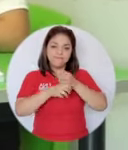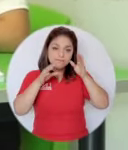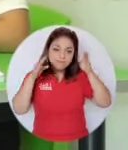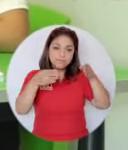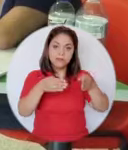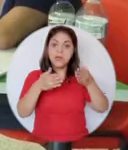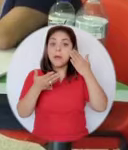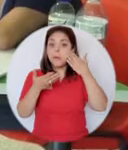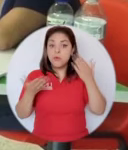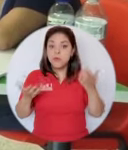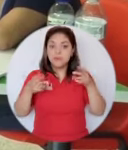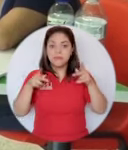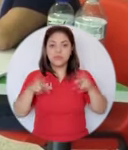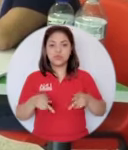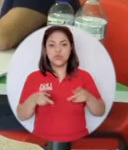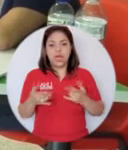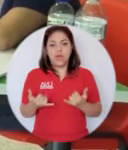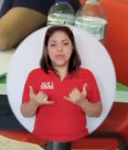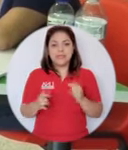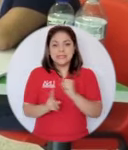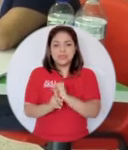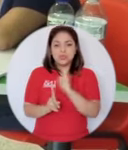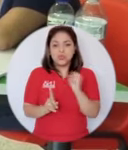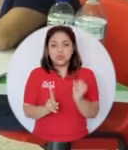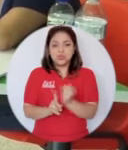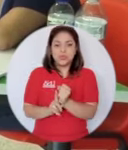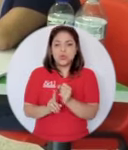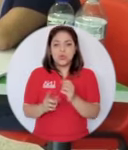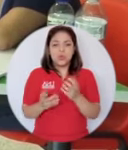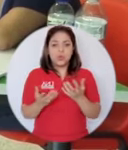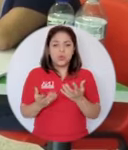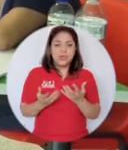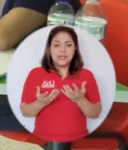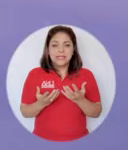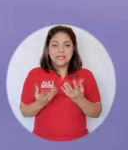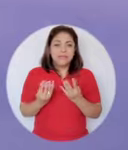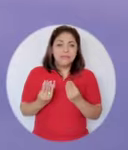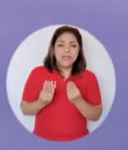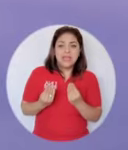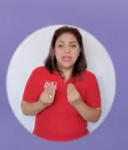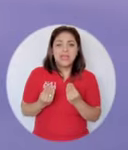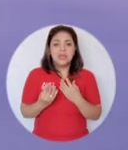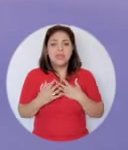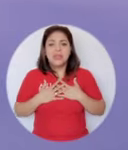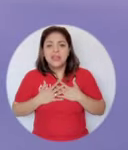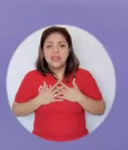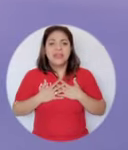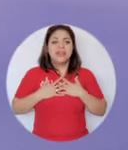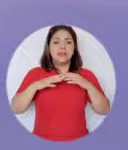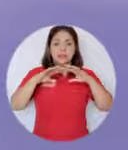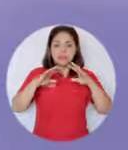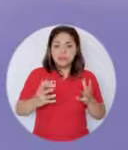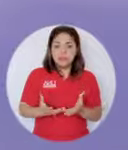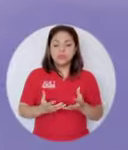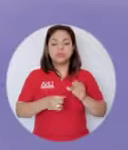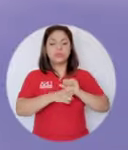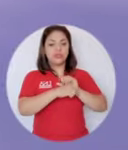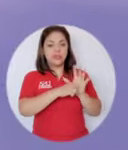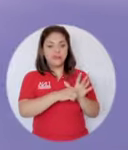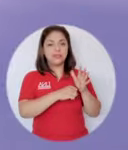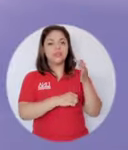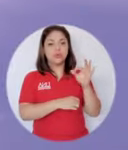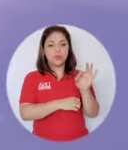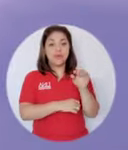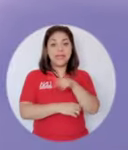Son pacientes que más por la coyuntura nacional en la que estamos, por este temor generalizado a nivel mundial